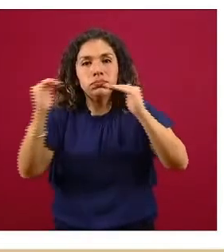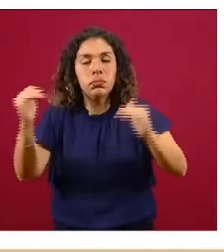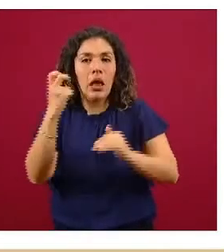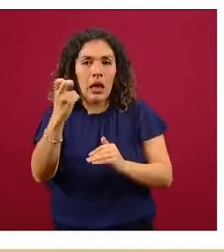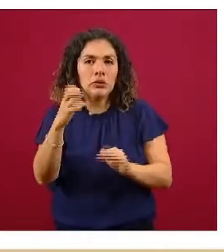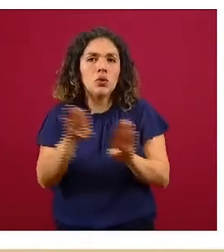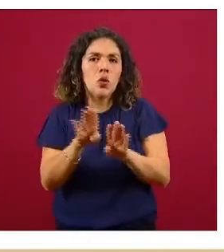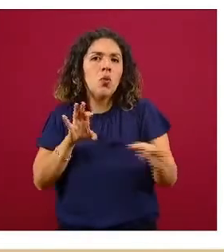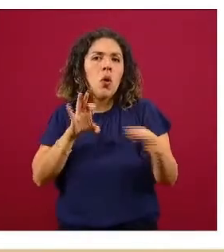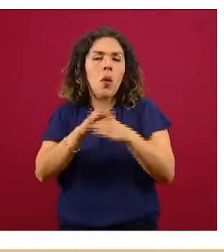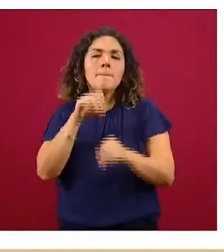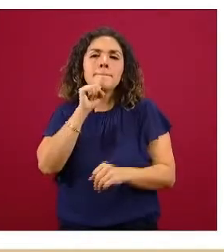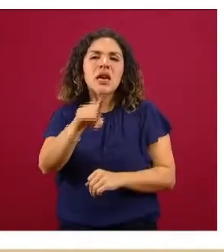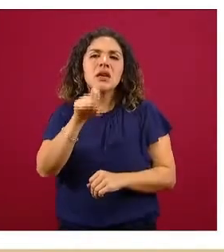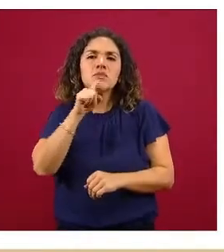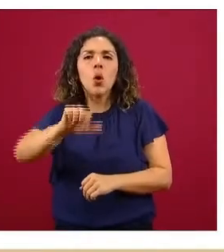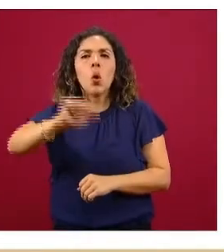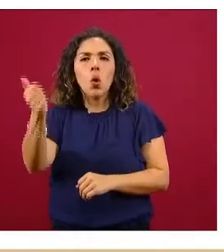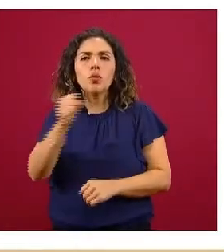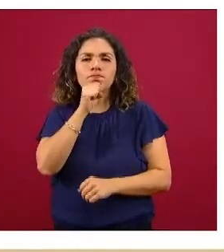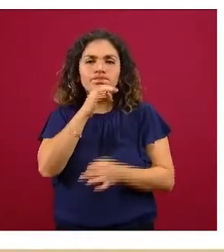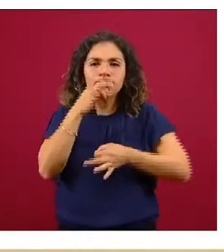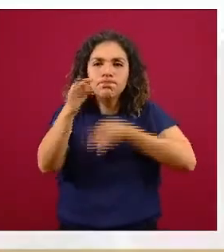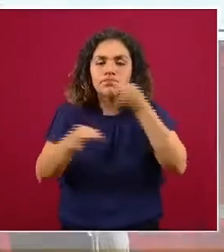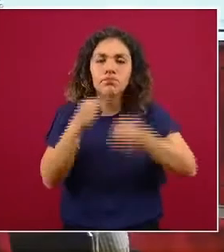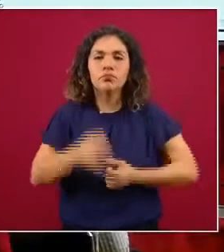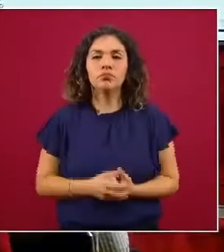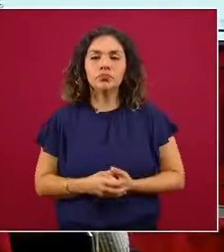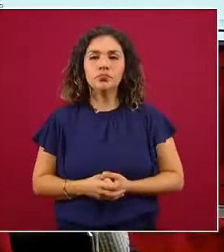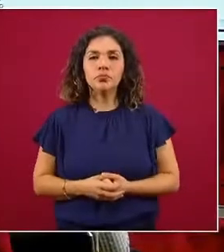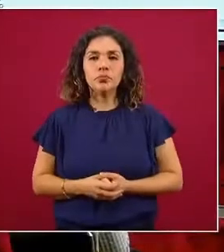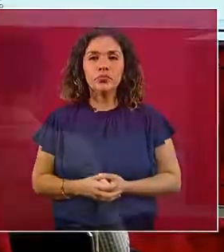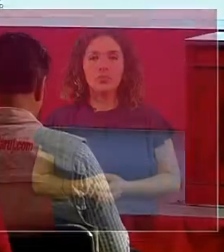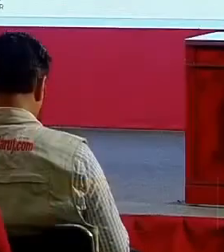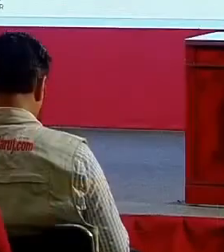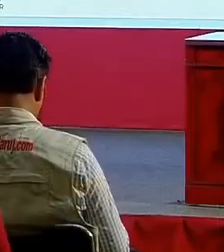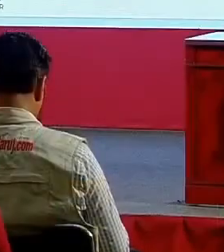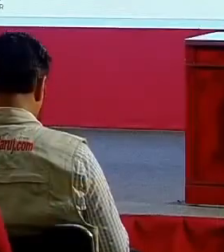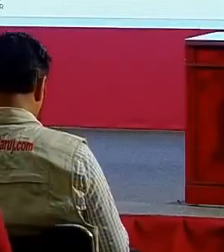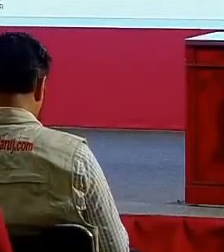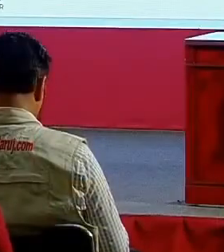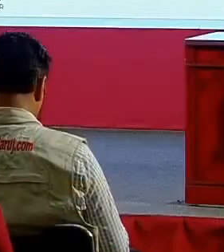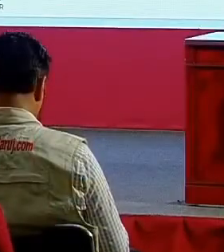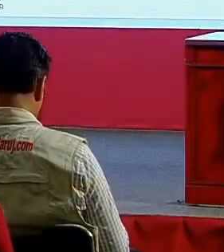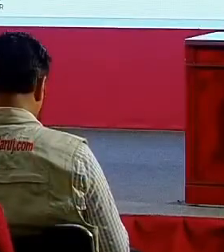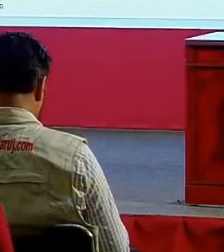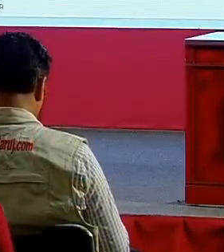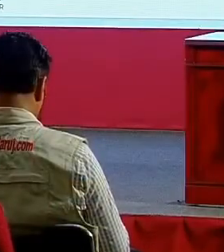estamos viendo en los demás indicadores. Actualmente todavía contamos con